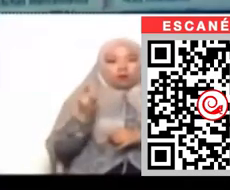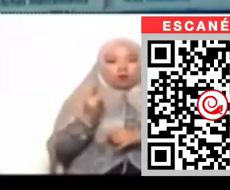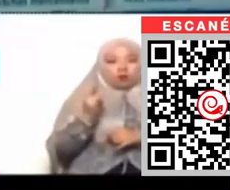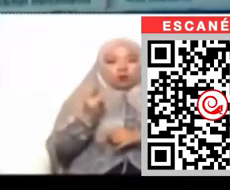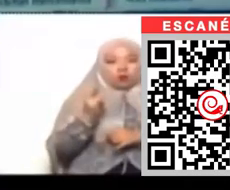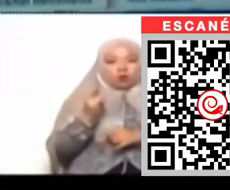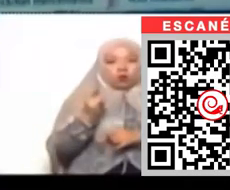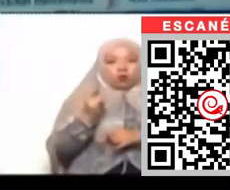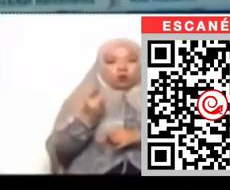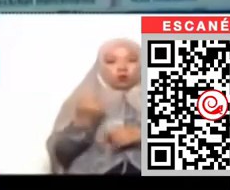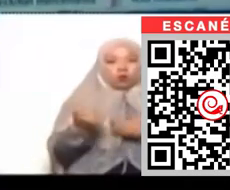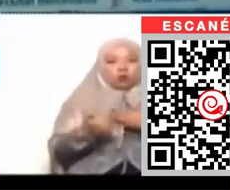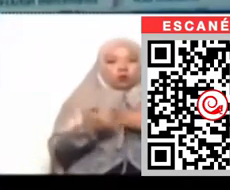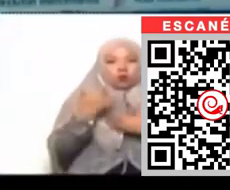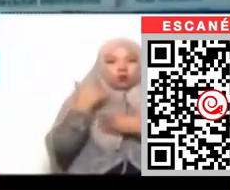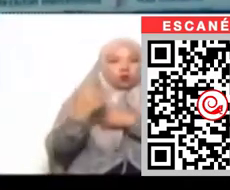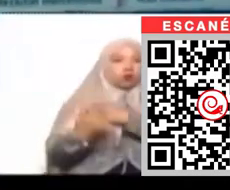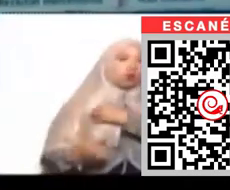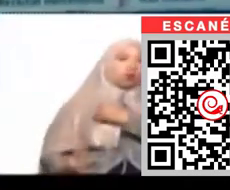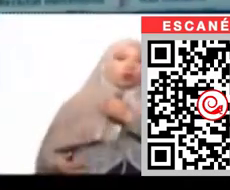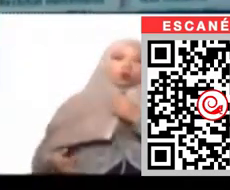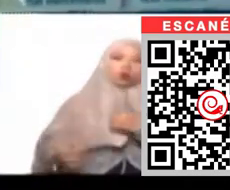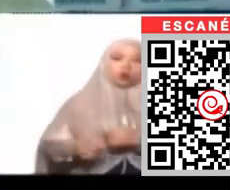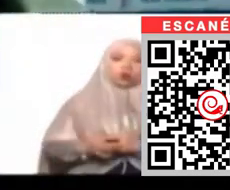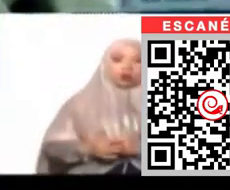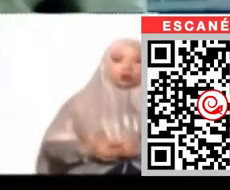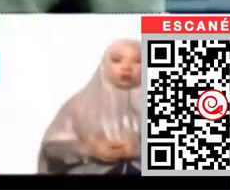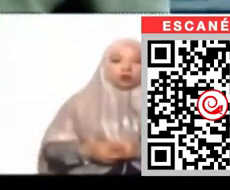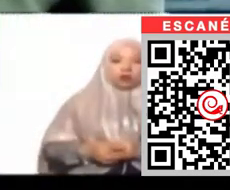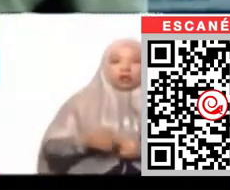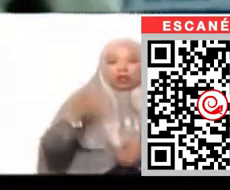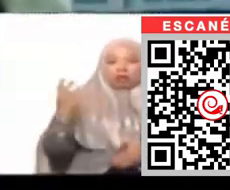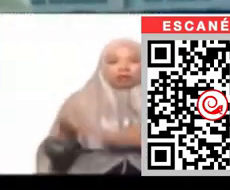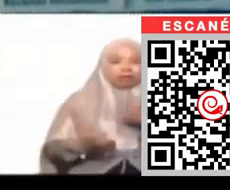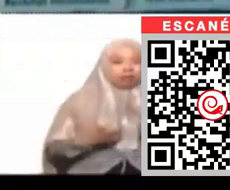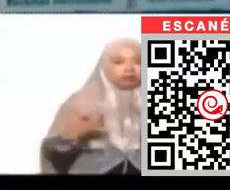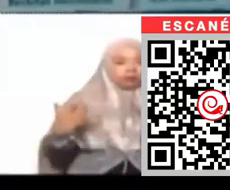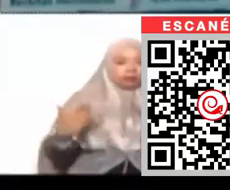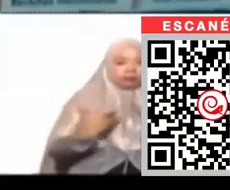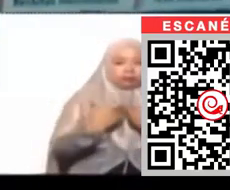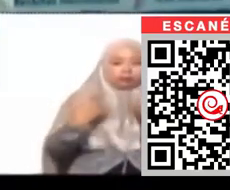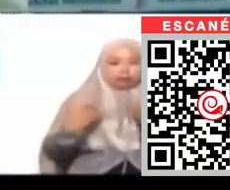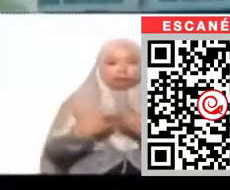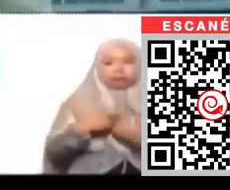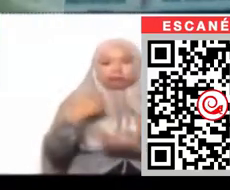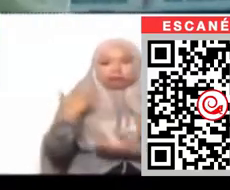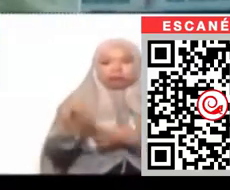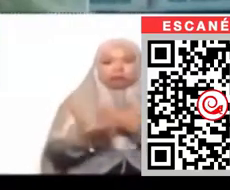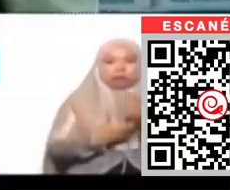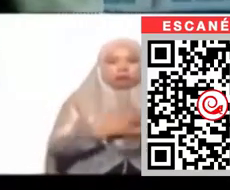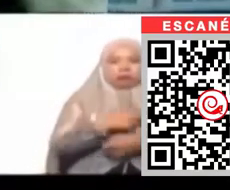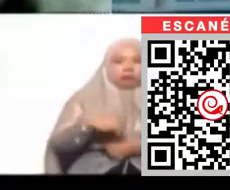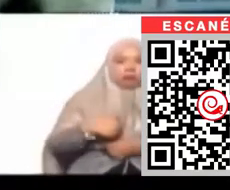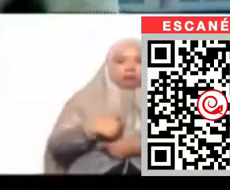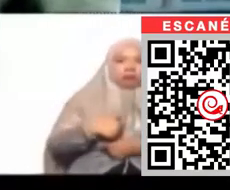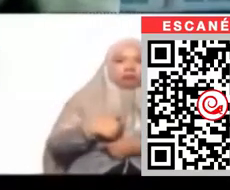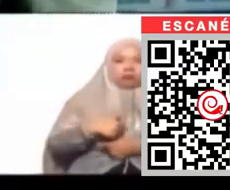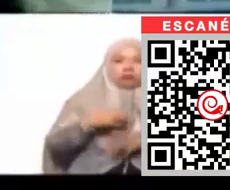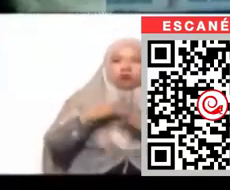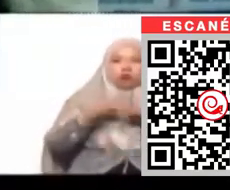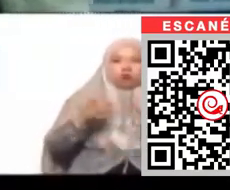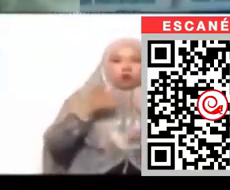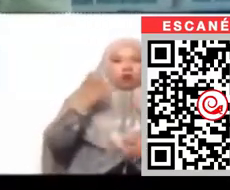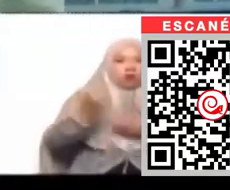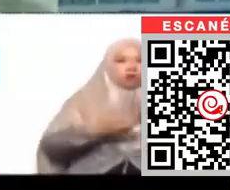Morales, le incendiaron el país a Evo. Correcto. Incendios provocados por norte, sur, este